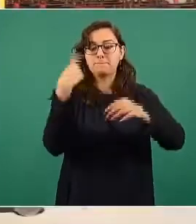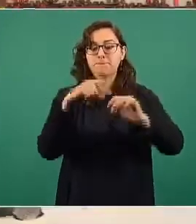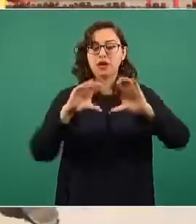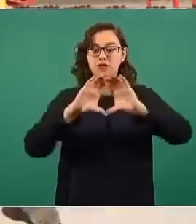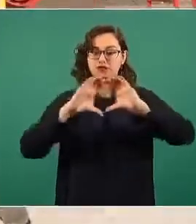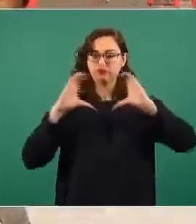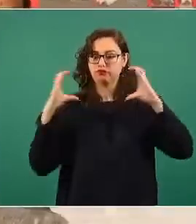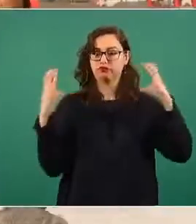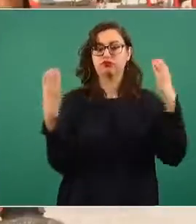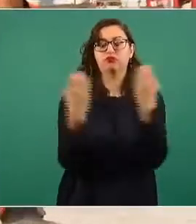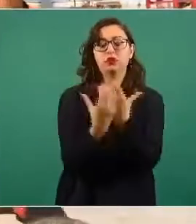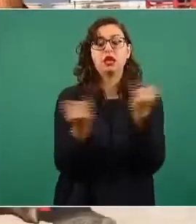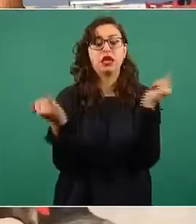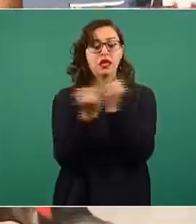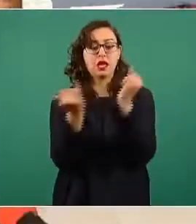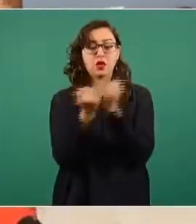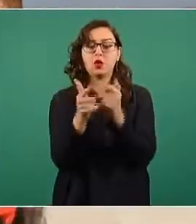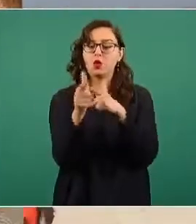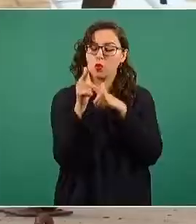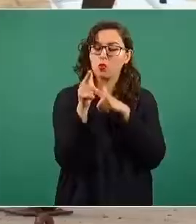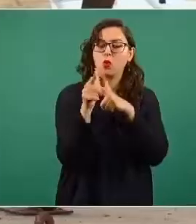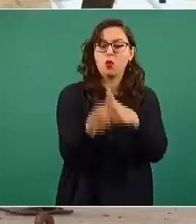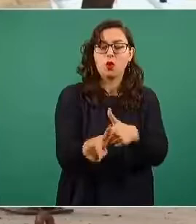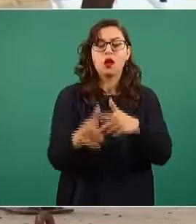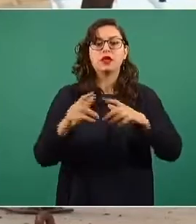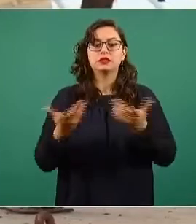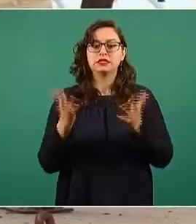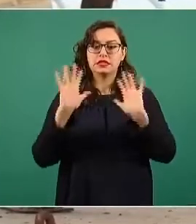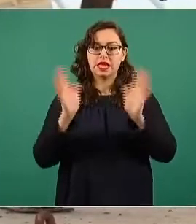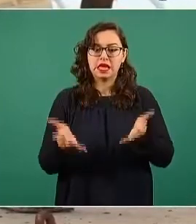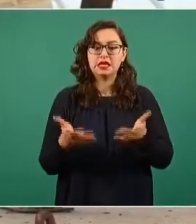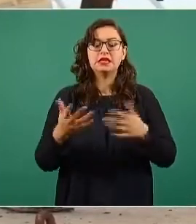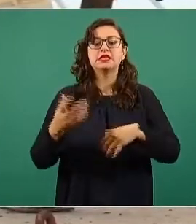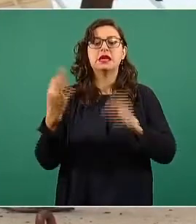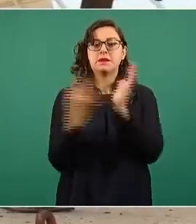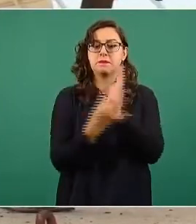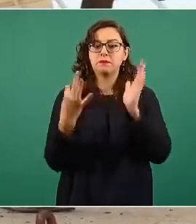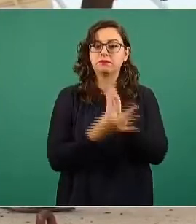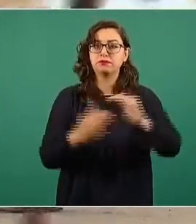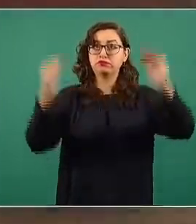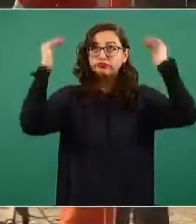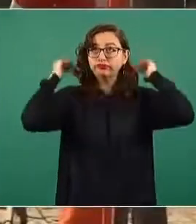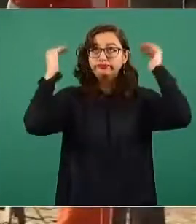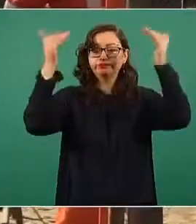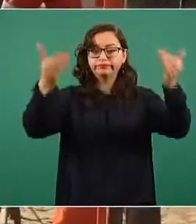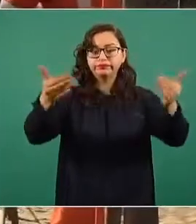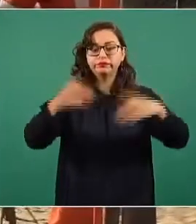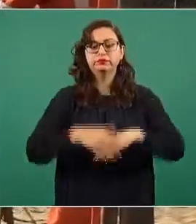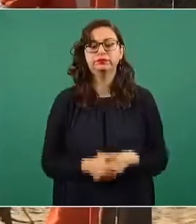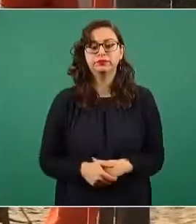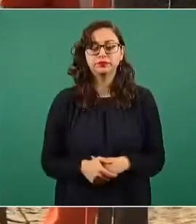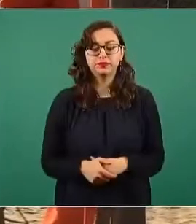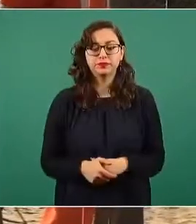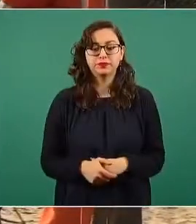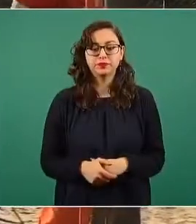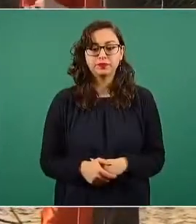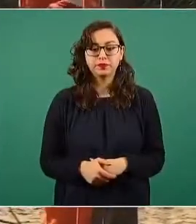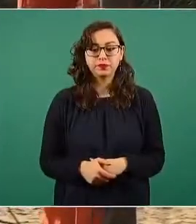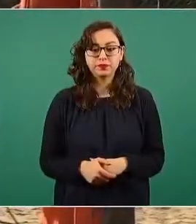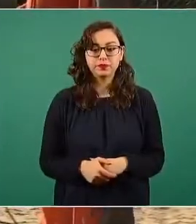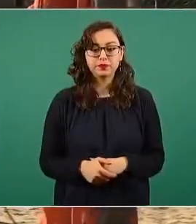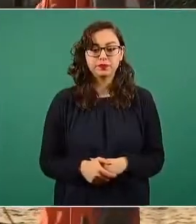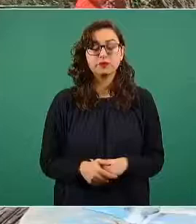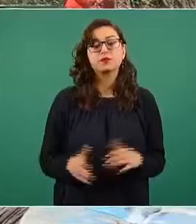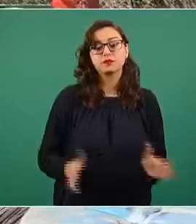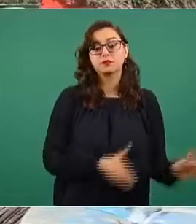y continúa el trabajo de obra mecánica y montaje de estructura de domo en tanques verticales. En servicios de integración, en la zona de acueducto